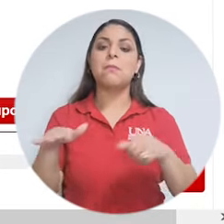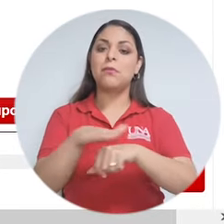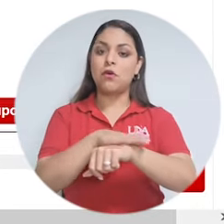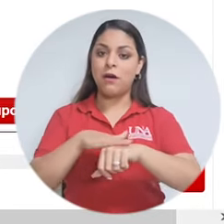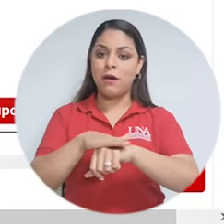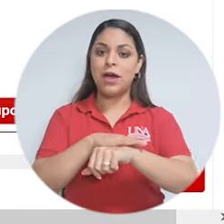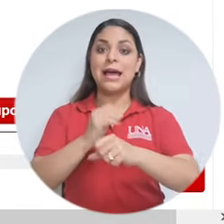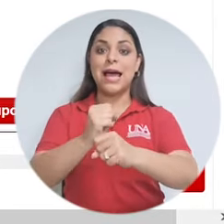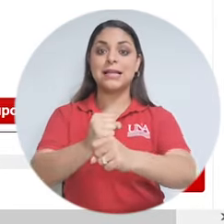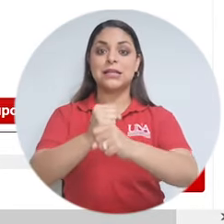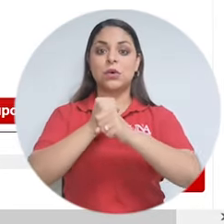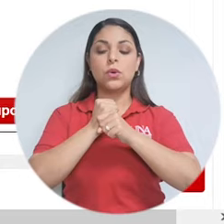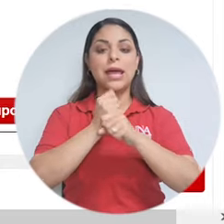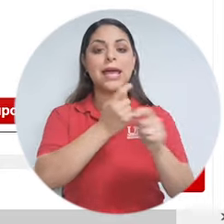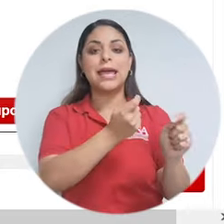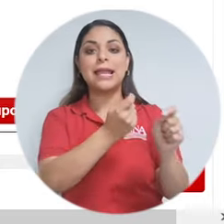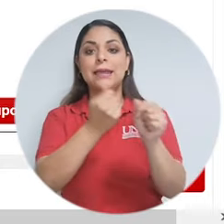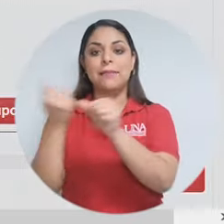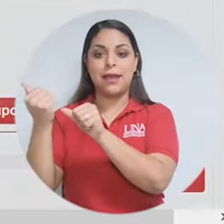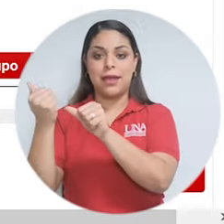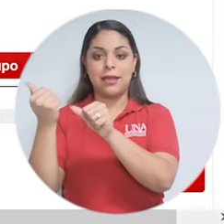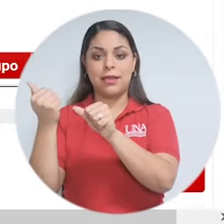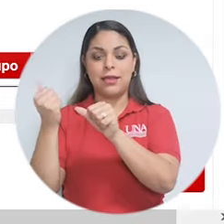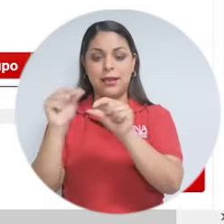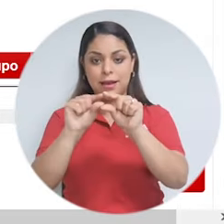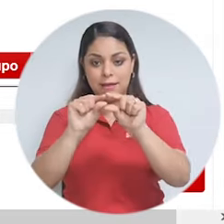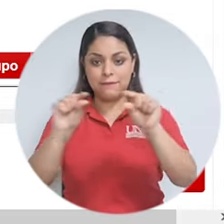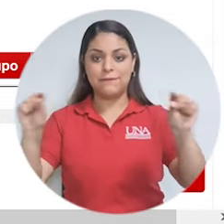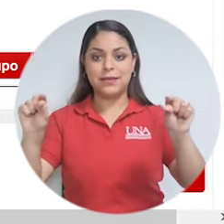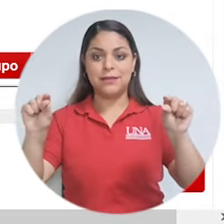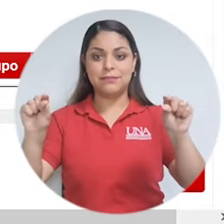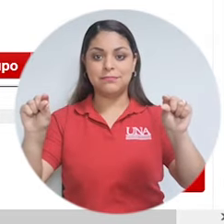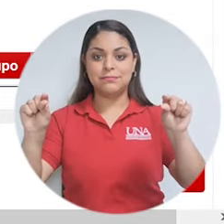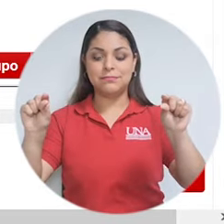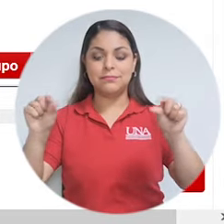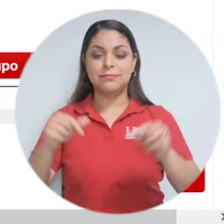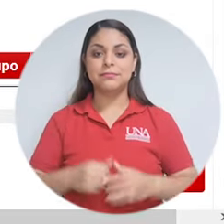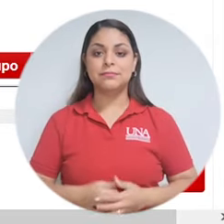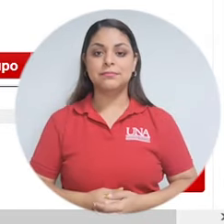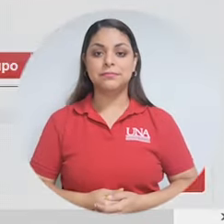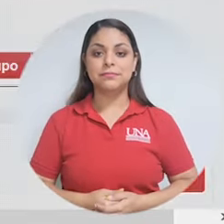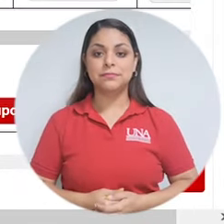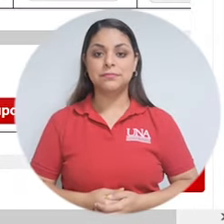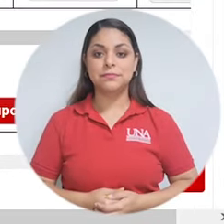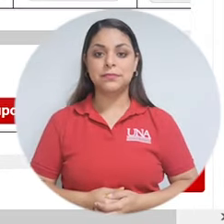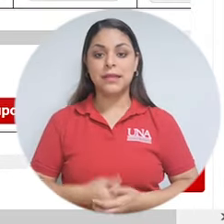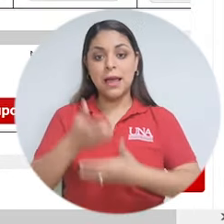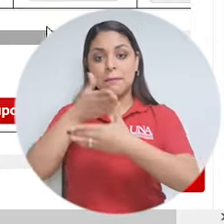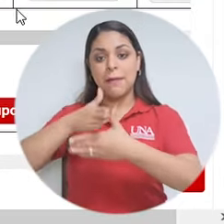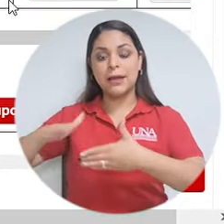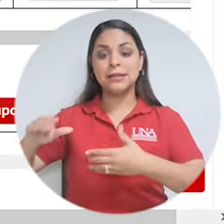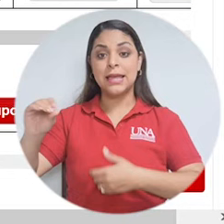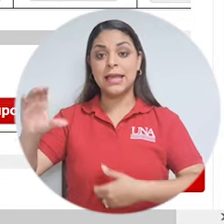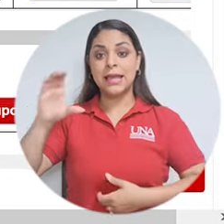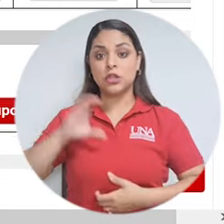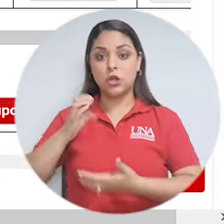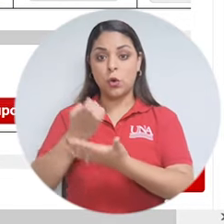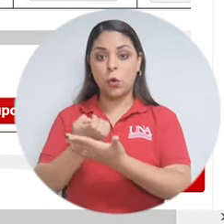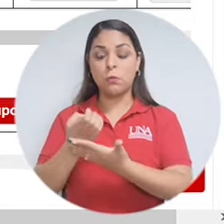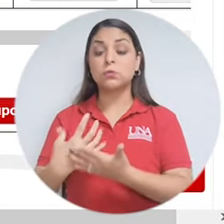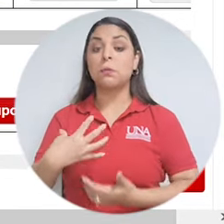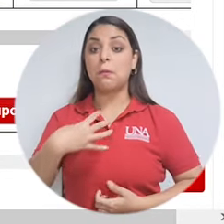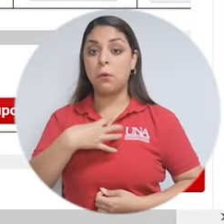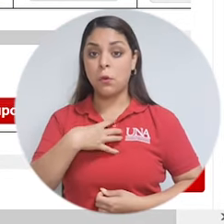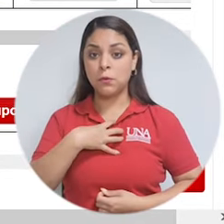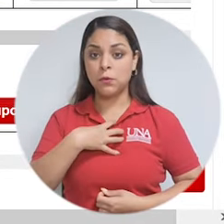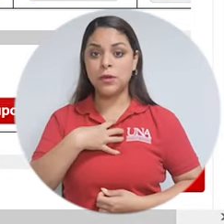favor asegúrese de eliminar la fila creada. En la sección de ingresos económicos por cuenta